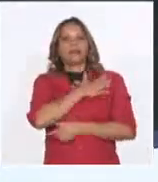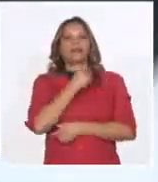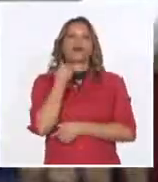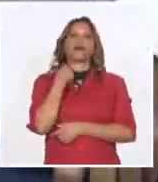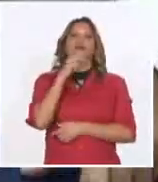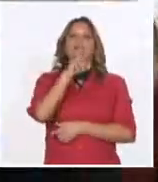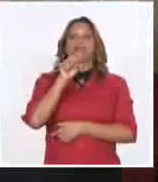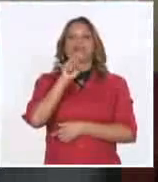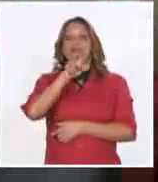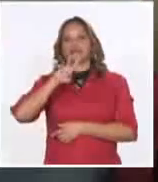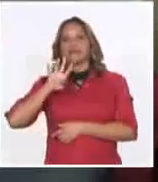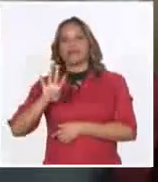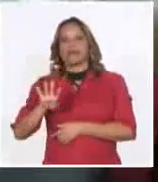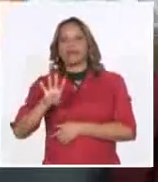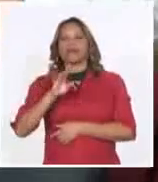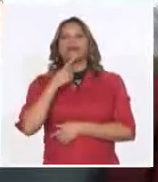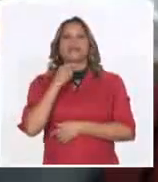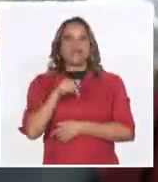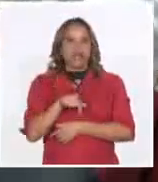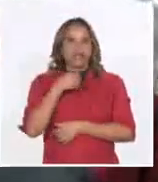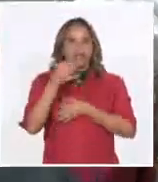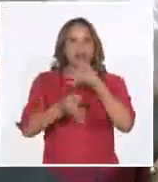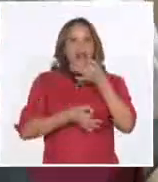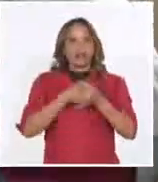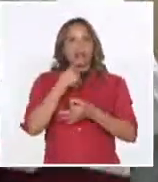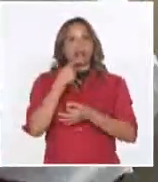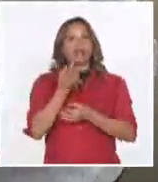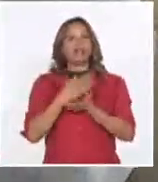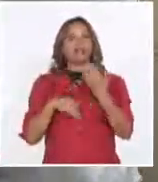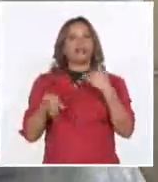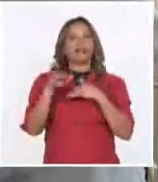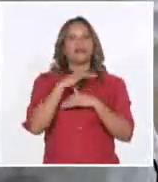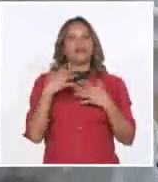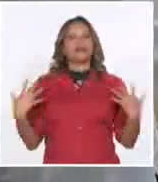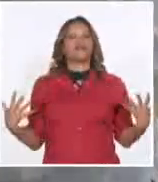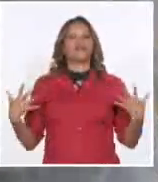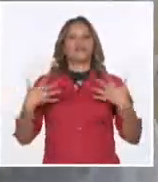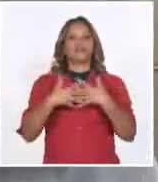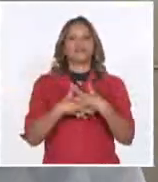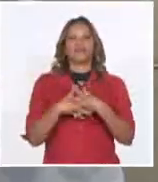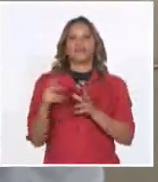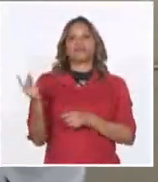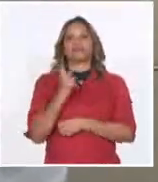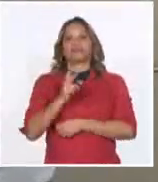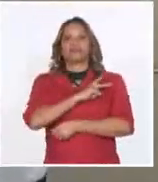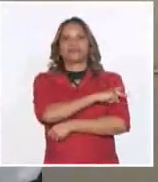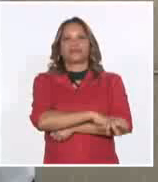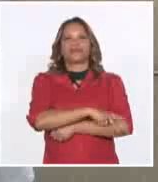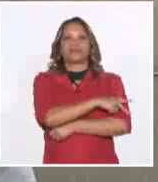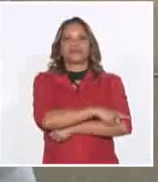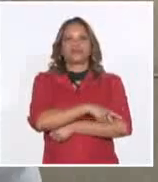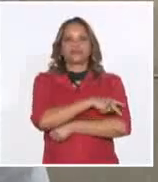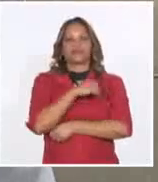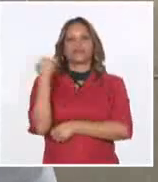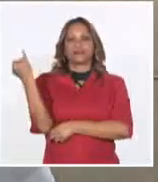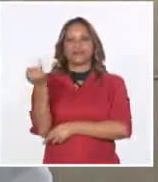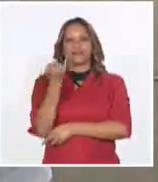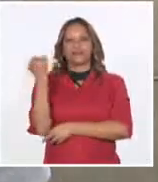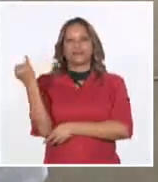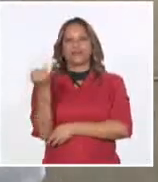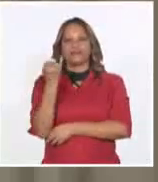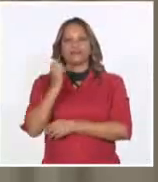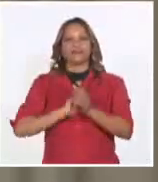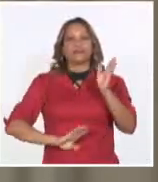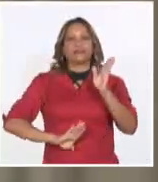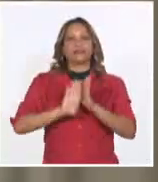la ceremonia quedó confirmado el alto nivel en las relaciones entre la Agencia de Cooperación Internacional para el